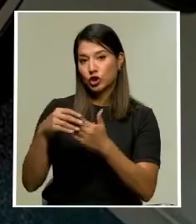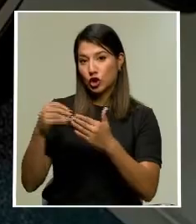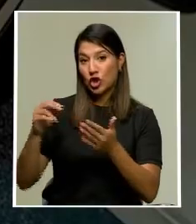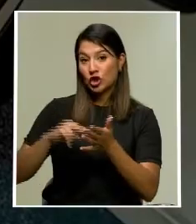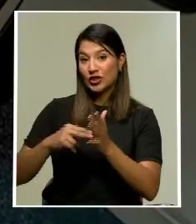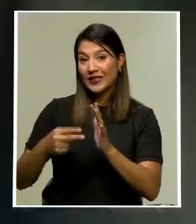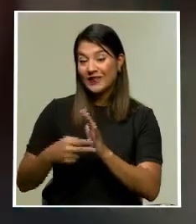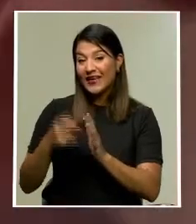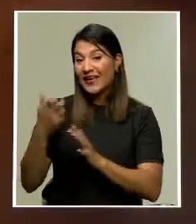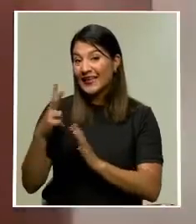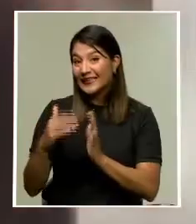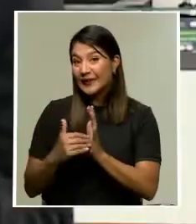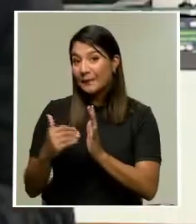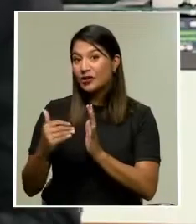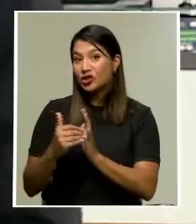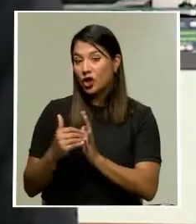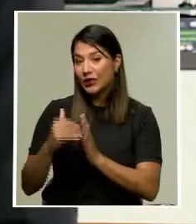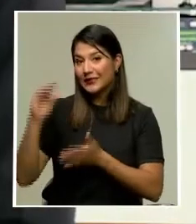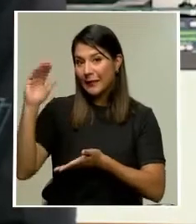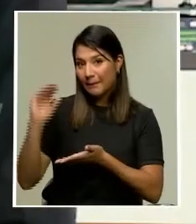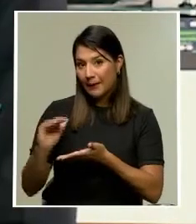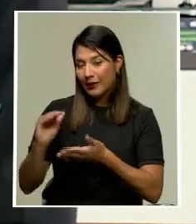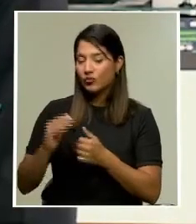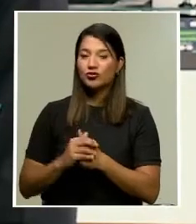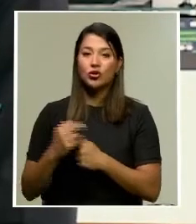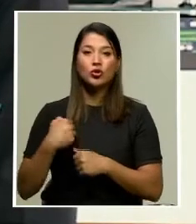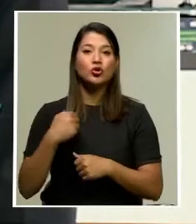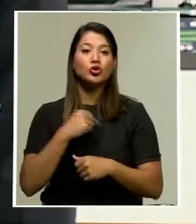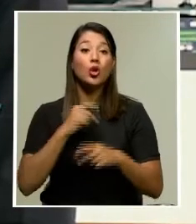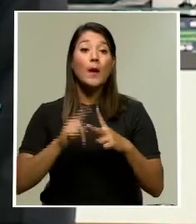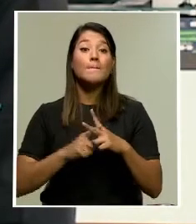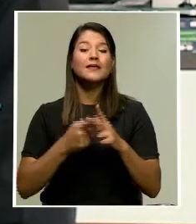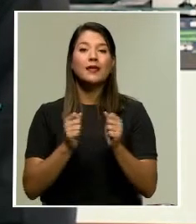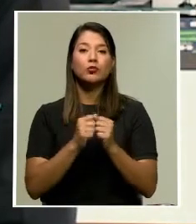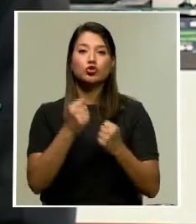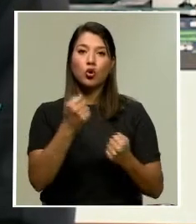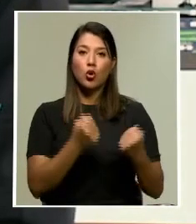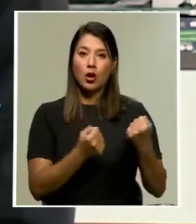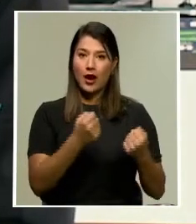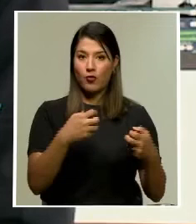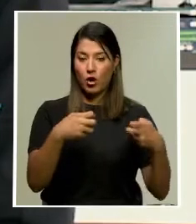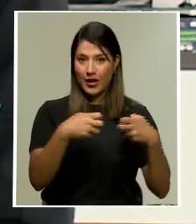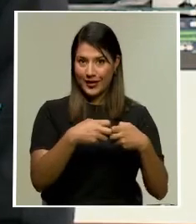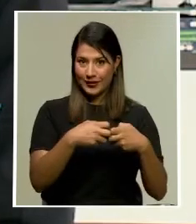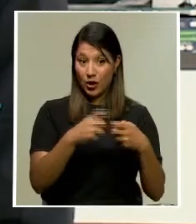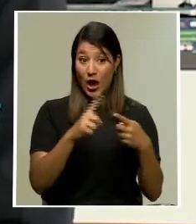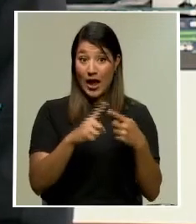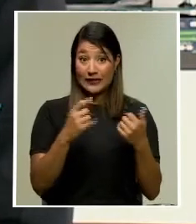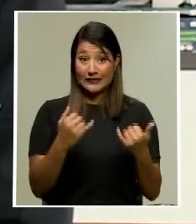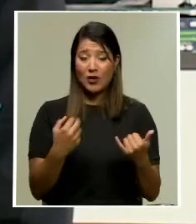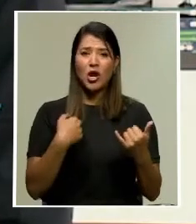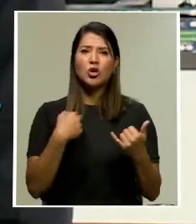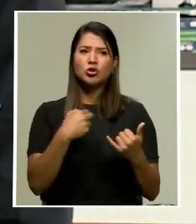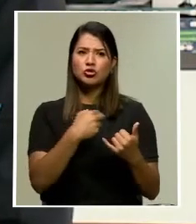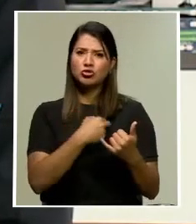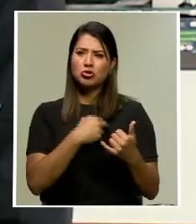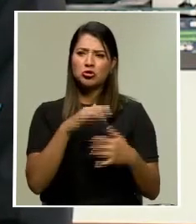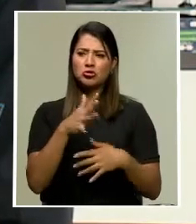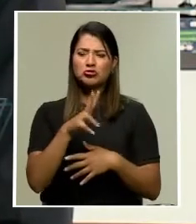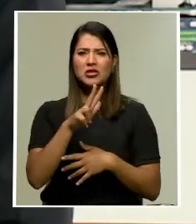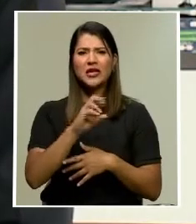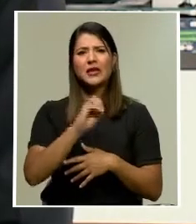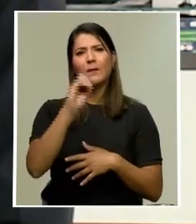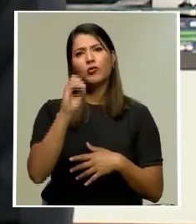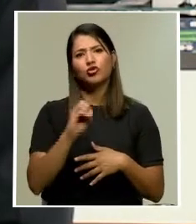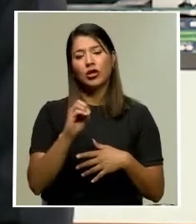13 millones de colones. En 2019 empezamos con la línea de vehículos eléctricos. A hoy hemos crecido por lo menos 30% por